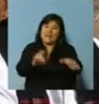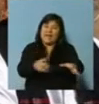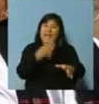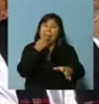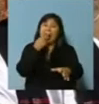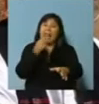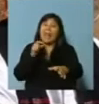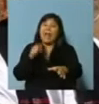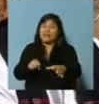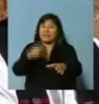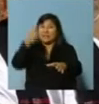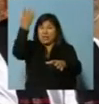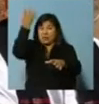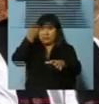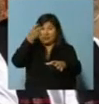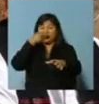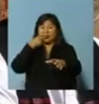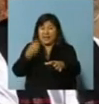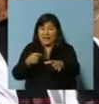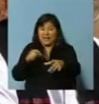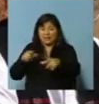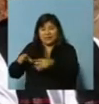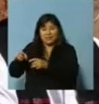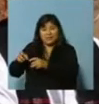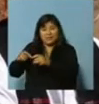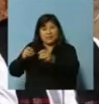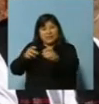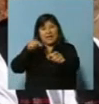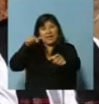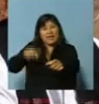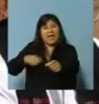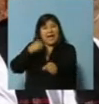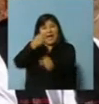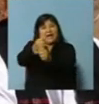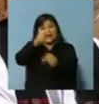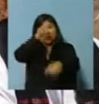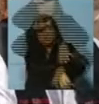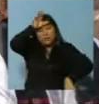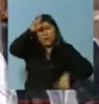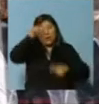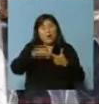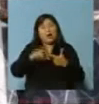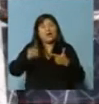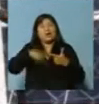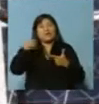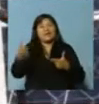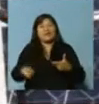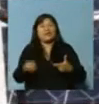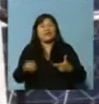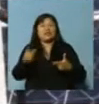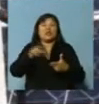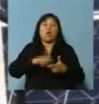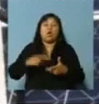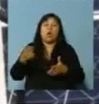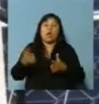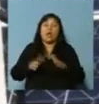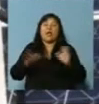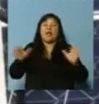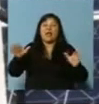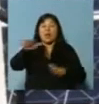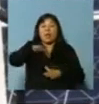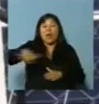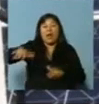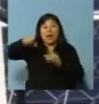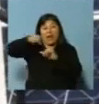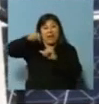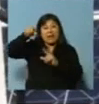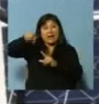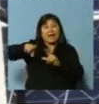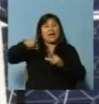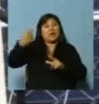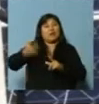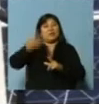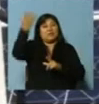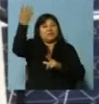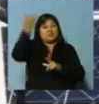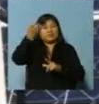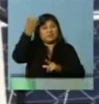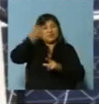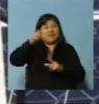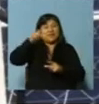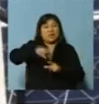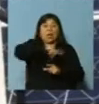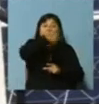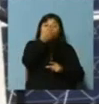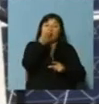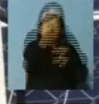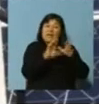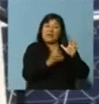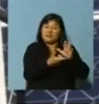Humahuaca. Seguimos en la central híbrida en La Quiaca. Es decir, el interés